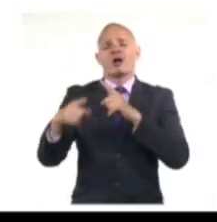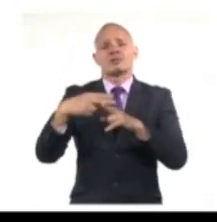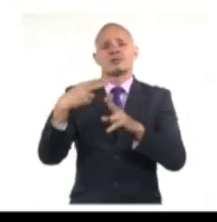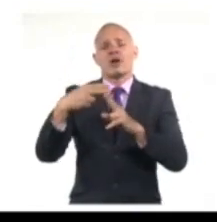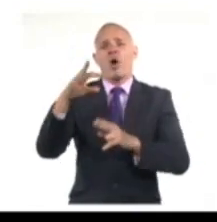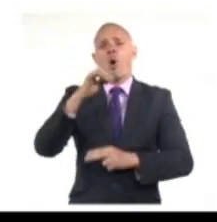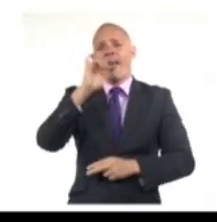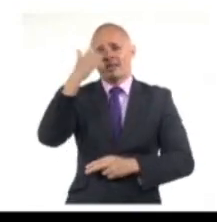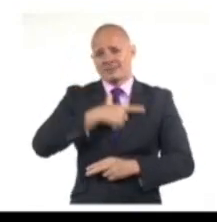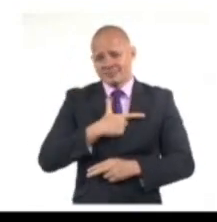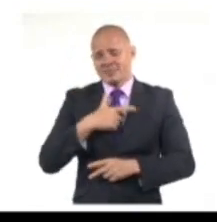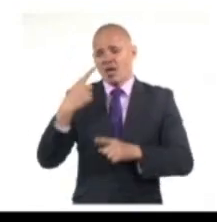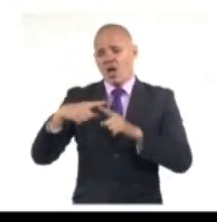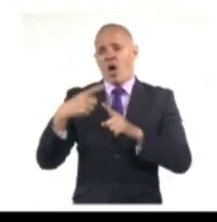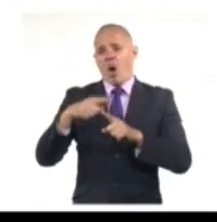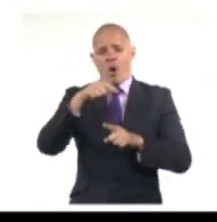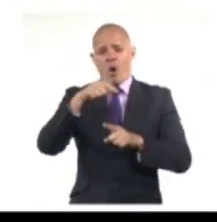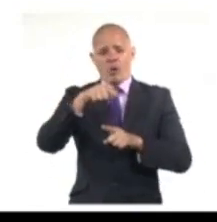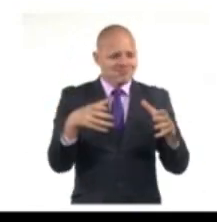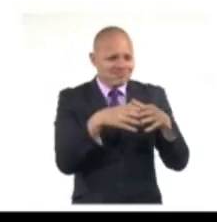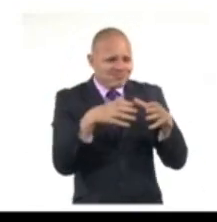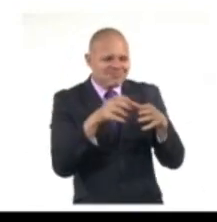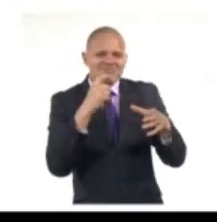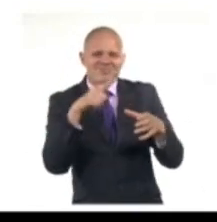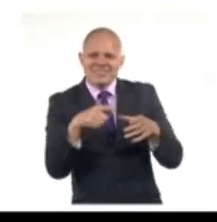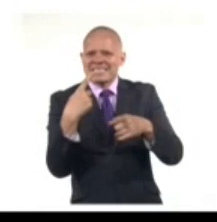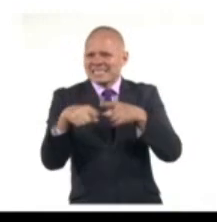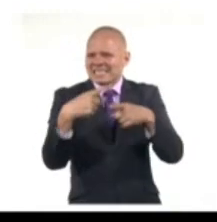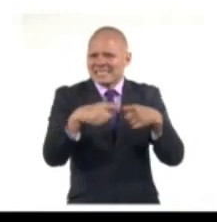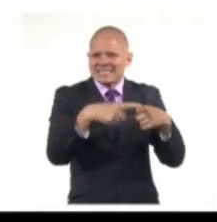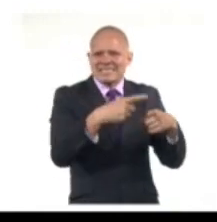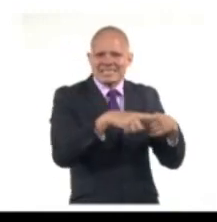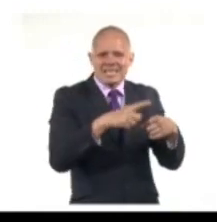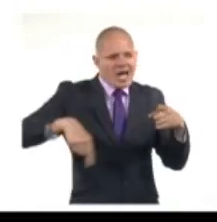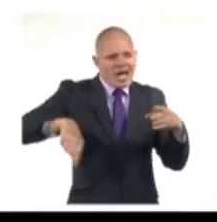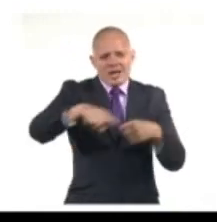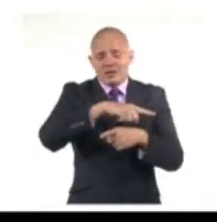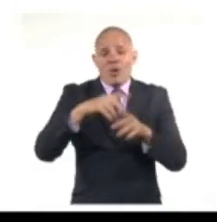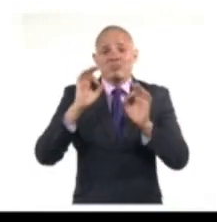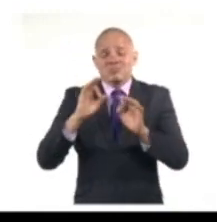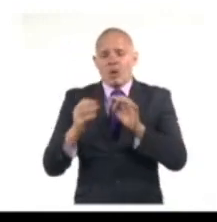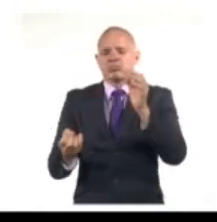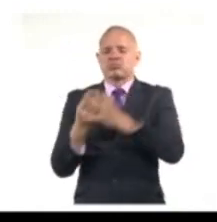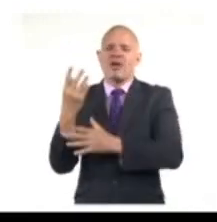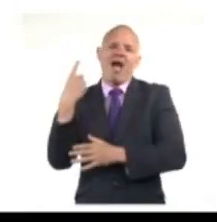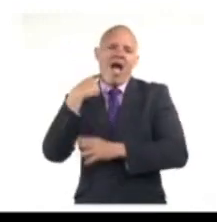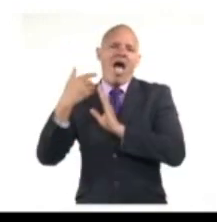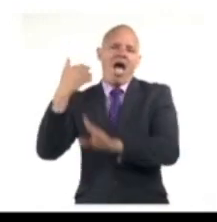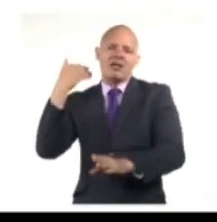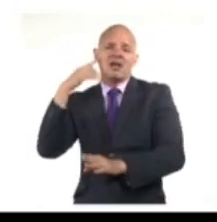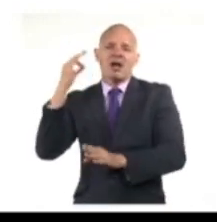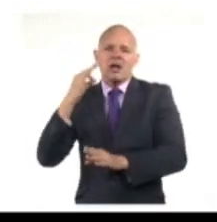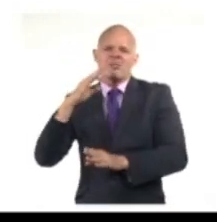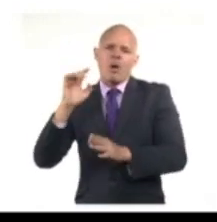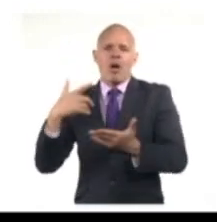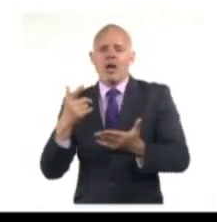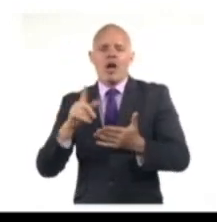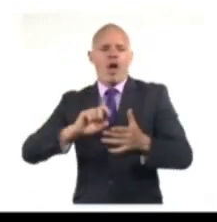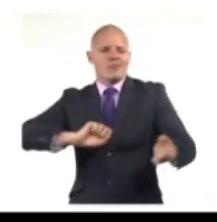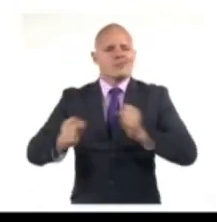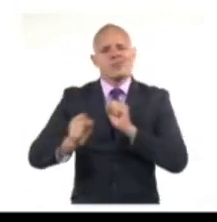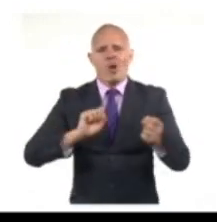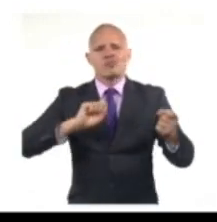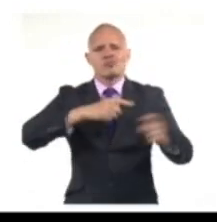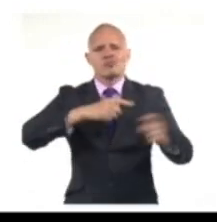el Tratado Interamericano de Asistencia Recíproca, TIER, y otros entes concebidos en el siglo XX para coartar la independencia,